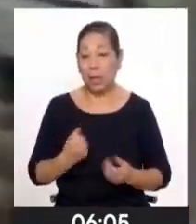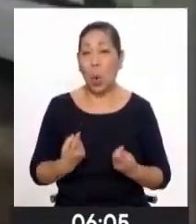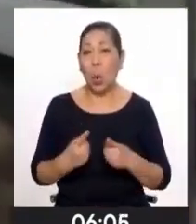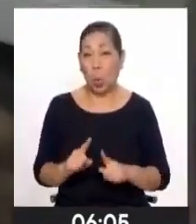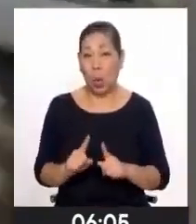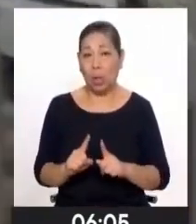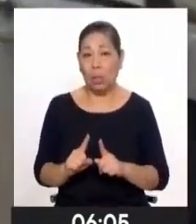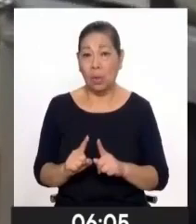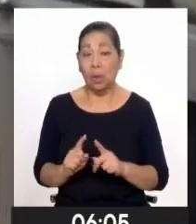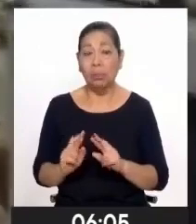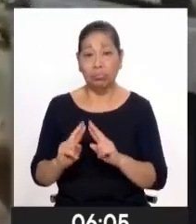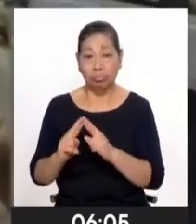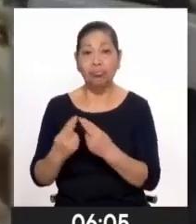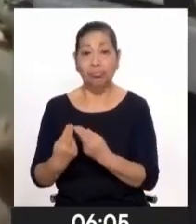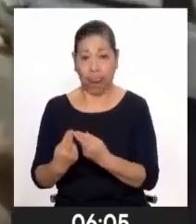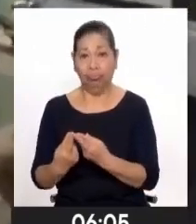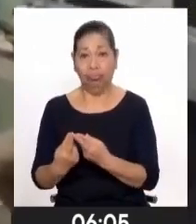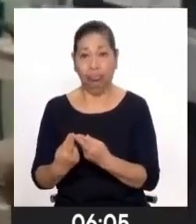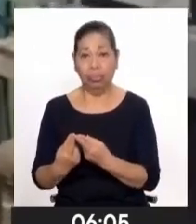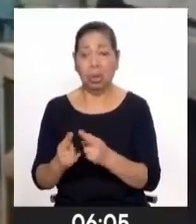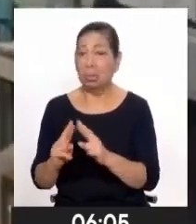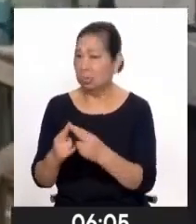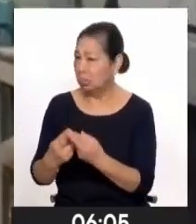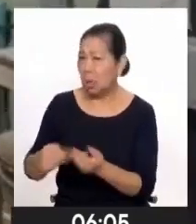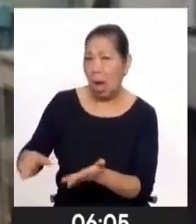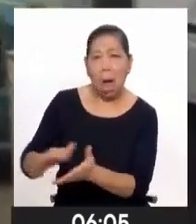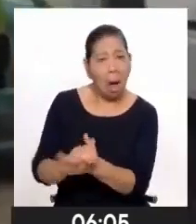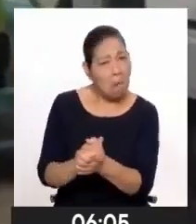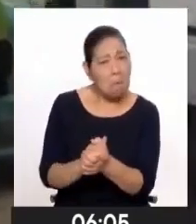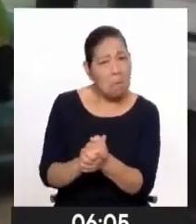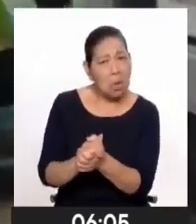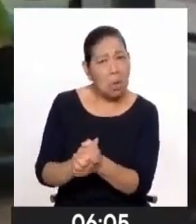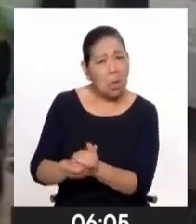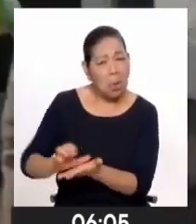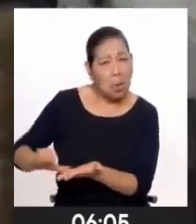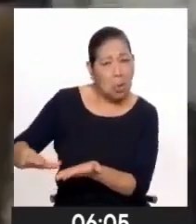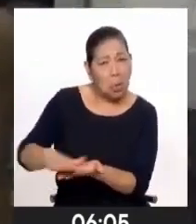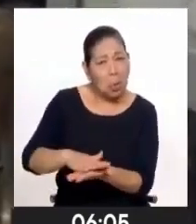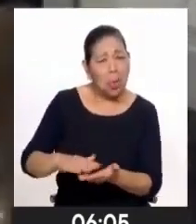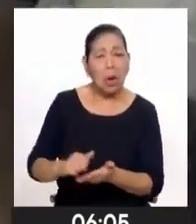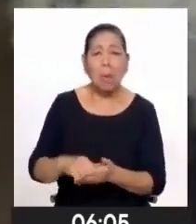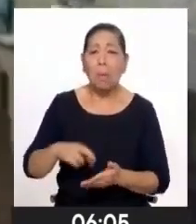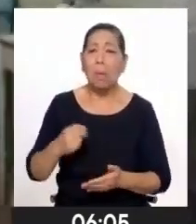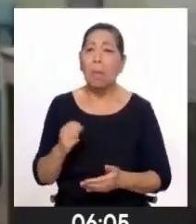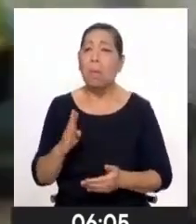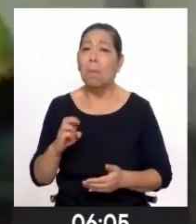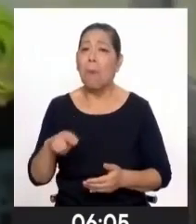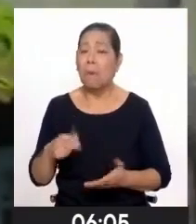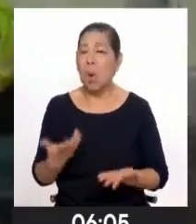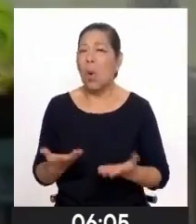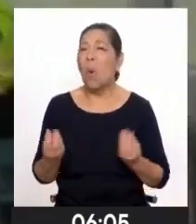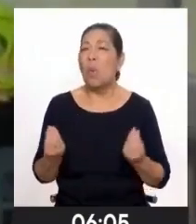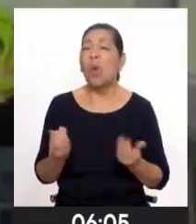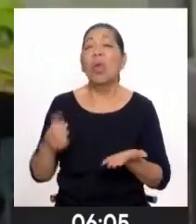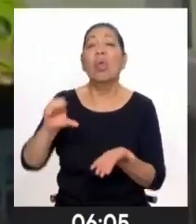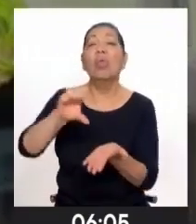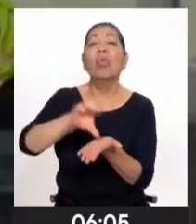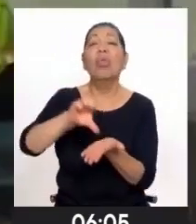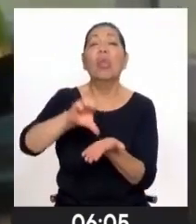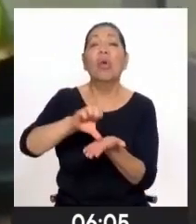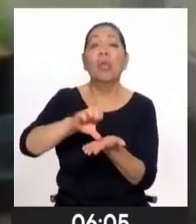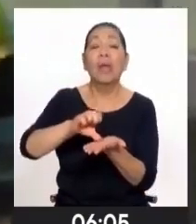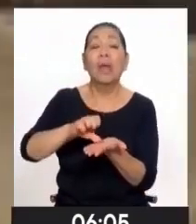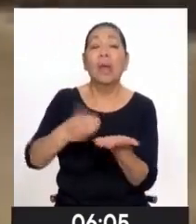aquel año lideró la lista de parlamentarios que se postulaban al congreso parlamentarios han expresado sus condolencias a la